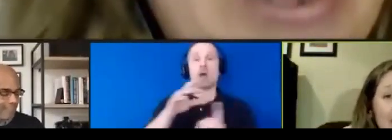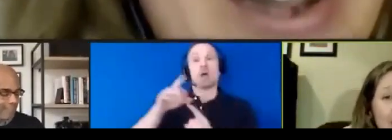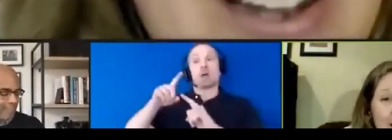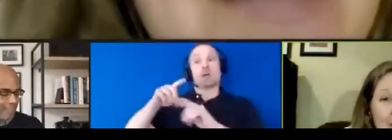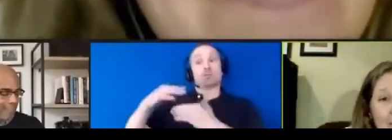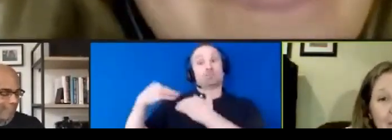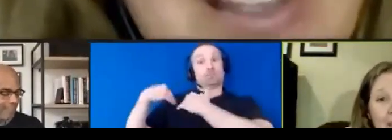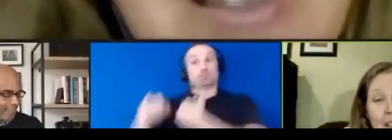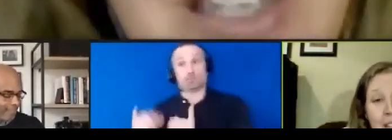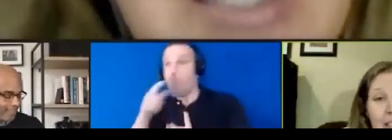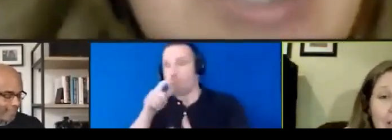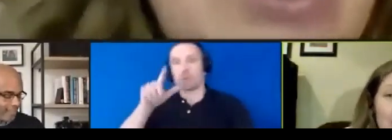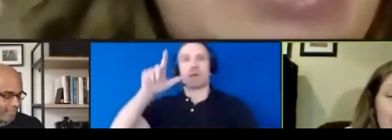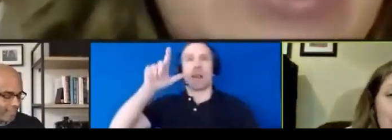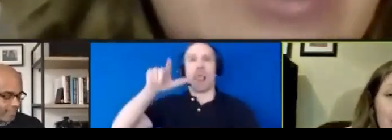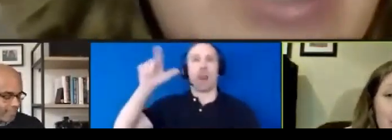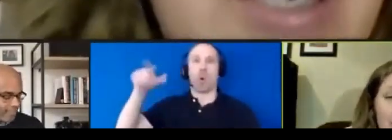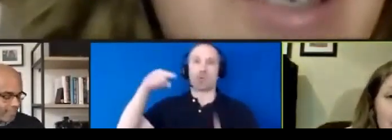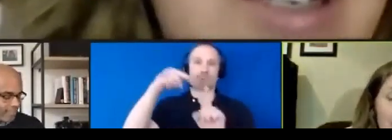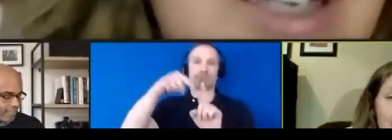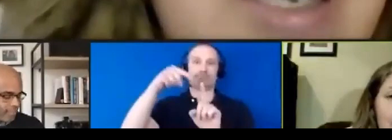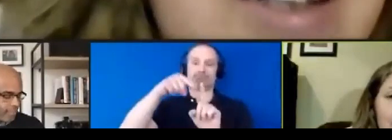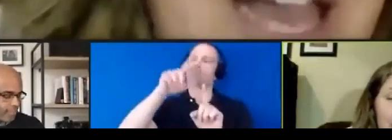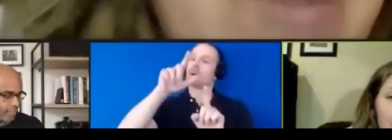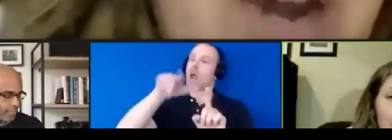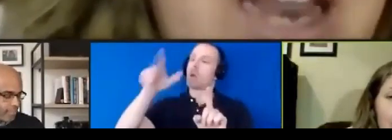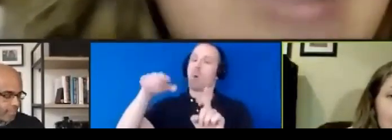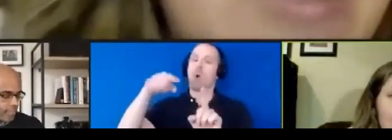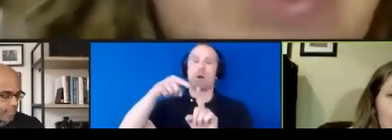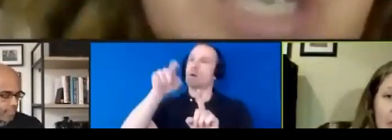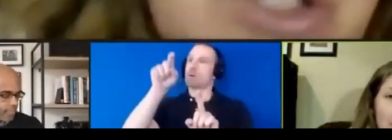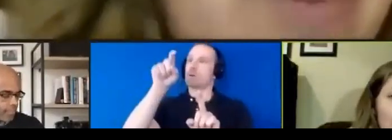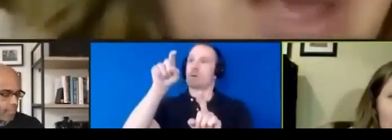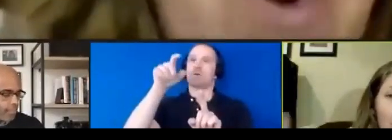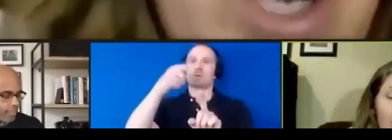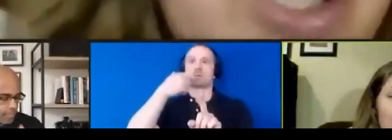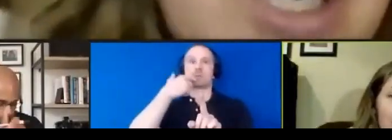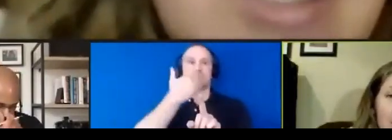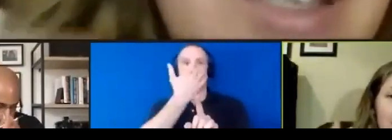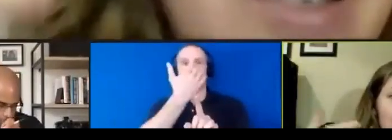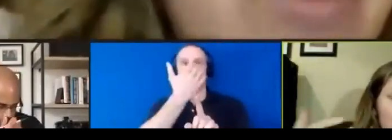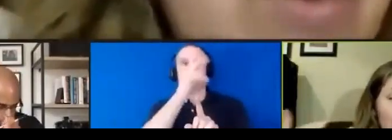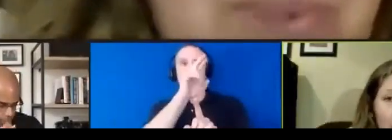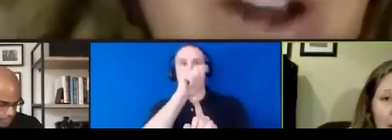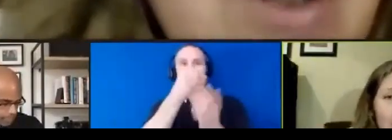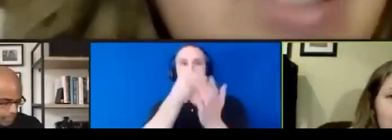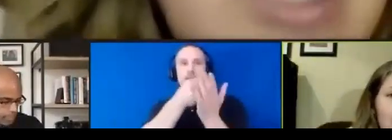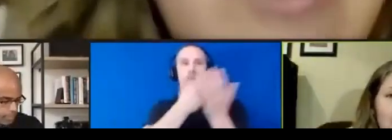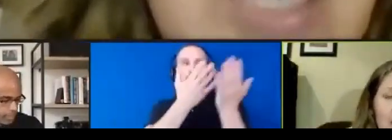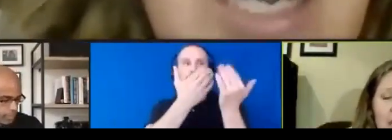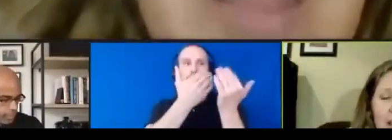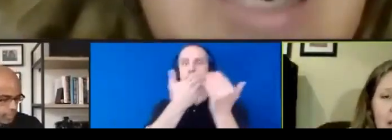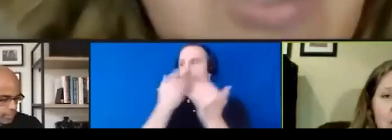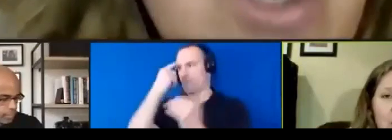y la organización también la organizaciones que trabajan con los residentes para mantenernos en